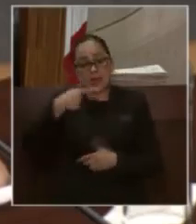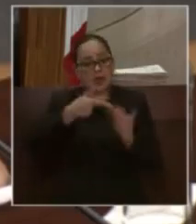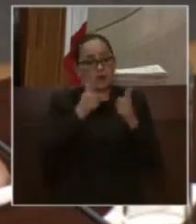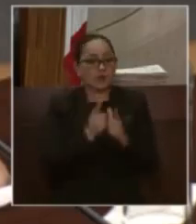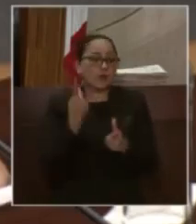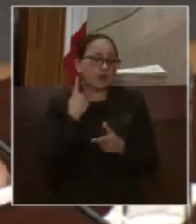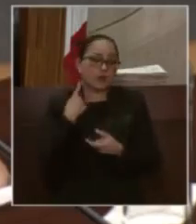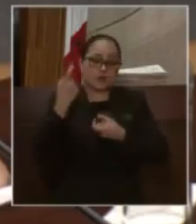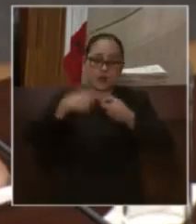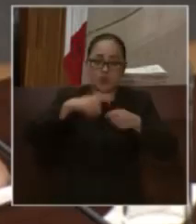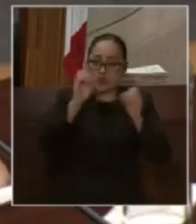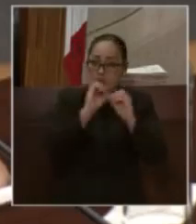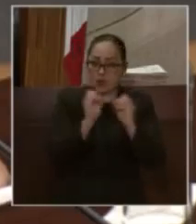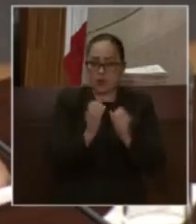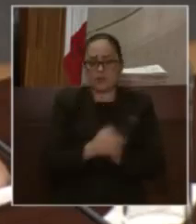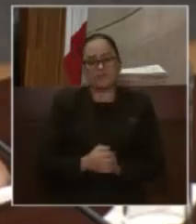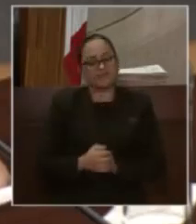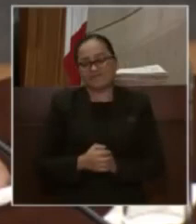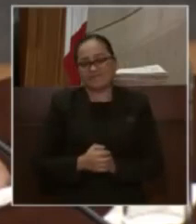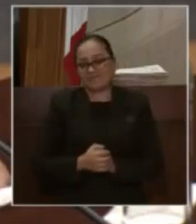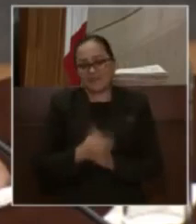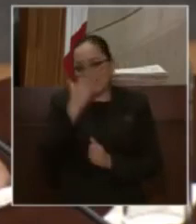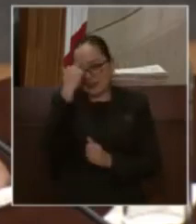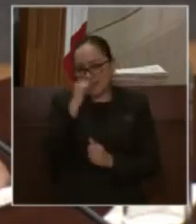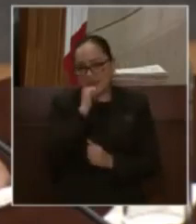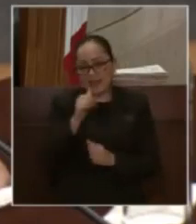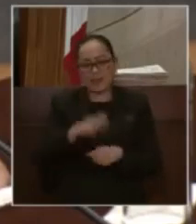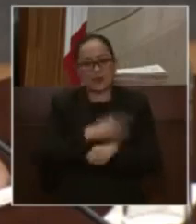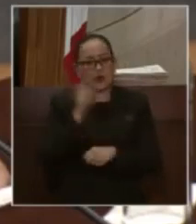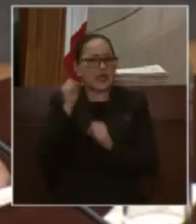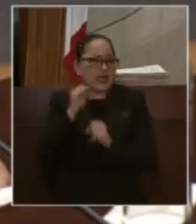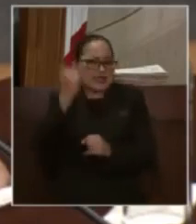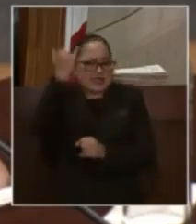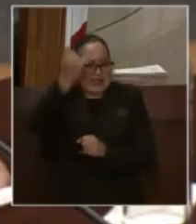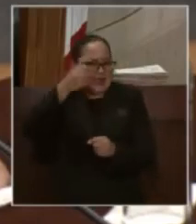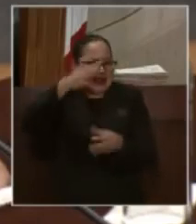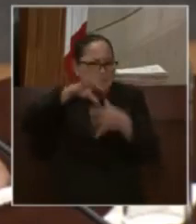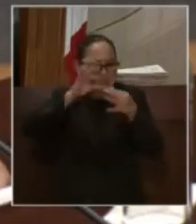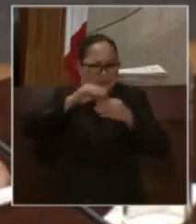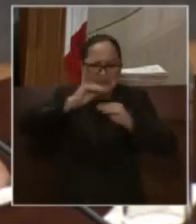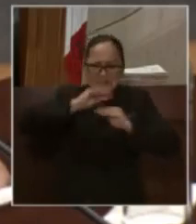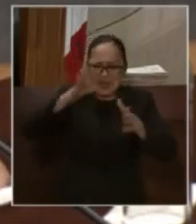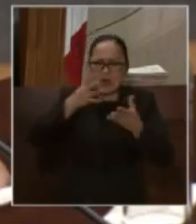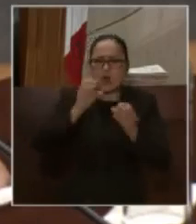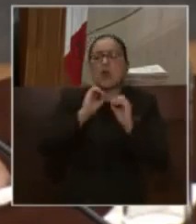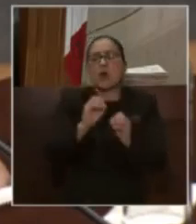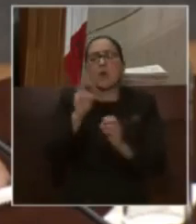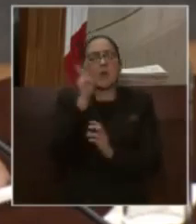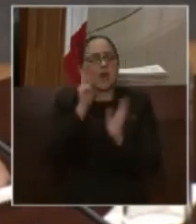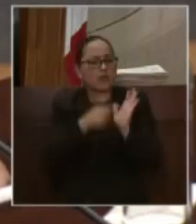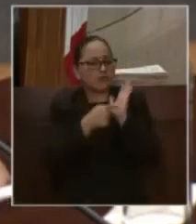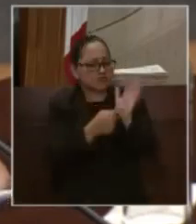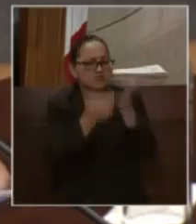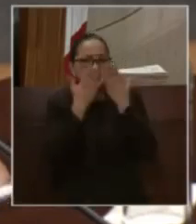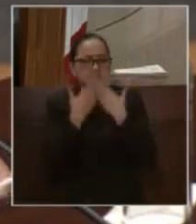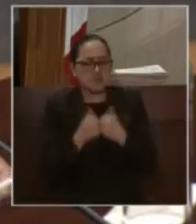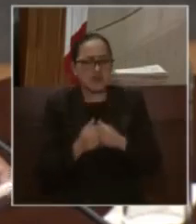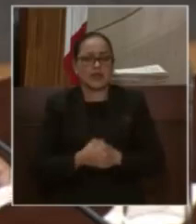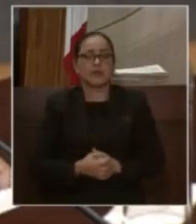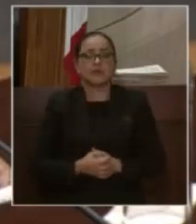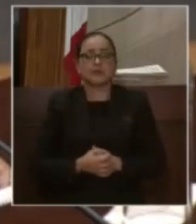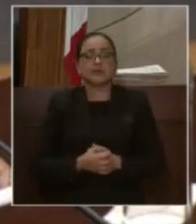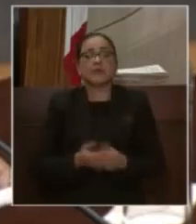no están afiliados, se considera ineficaz porque es genérico, sin precisar hechos y sin ofrecer medios de prueba para acreditar sus